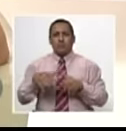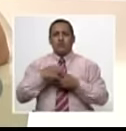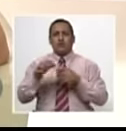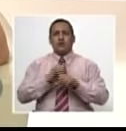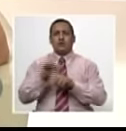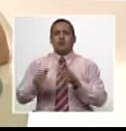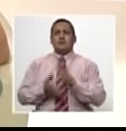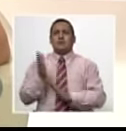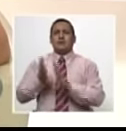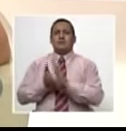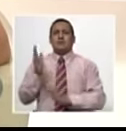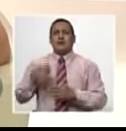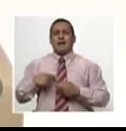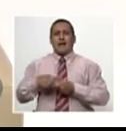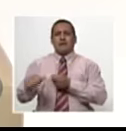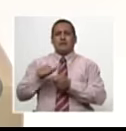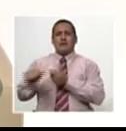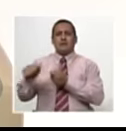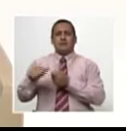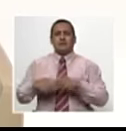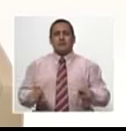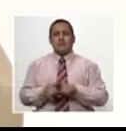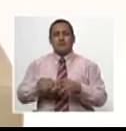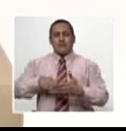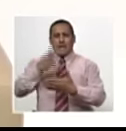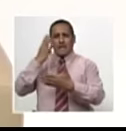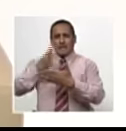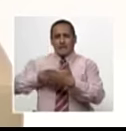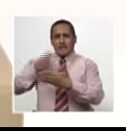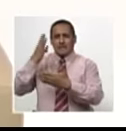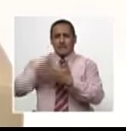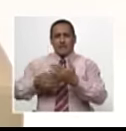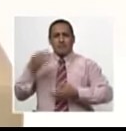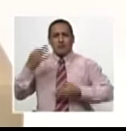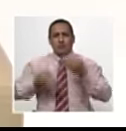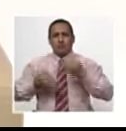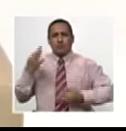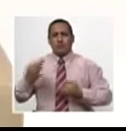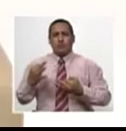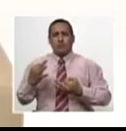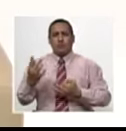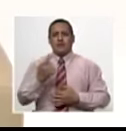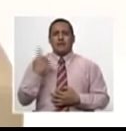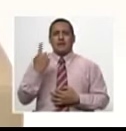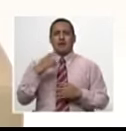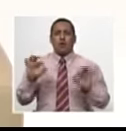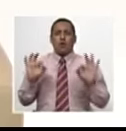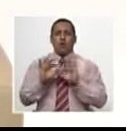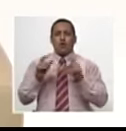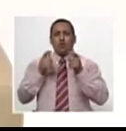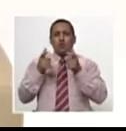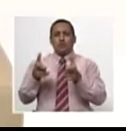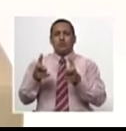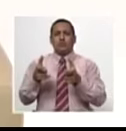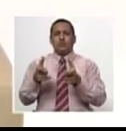en los bolsillos de la gente. Y muchas veces se analiza el tema del presupuesto público o del control de una institución